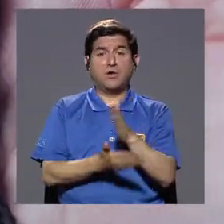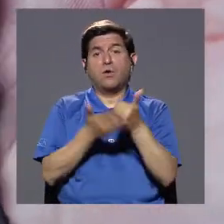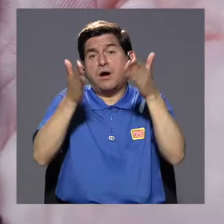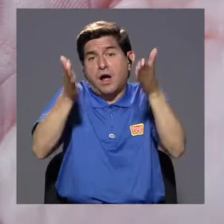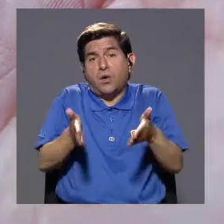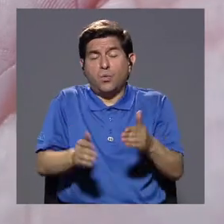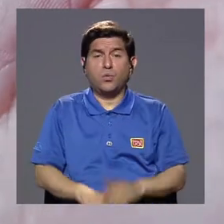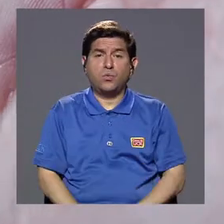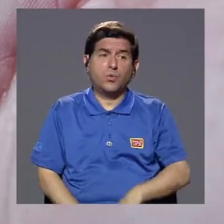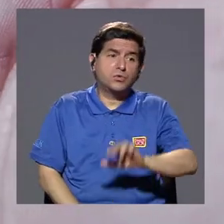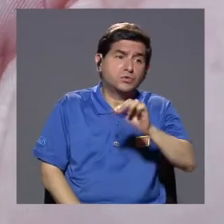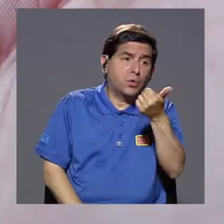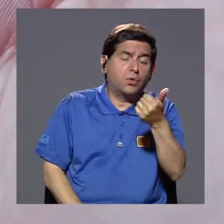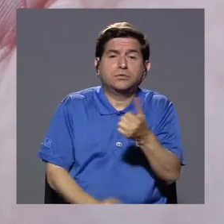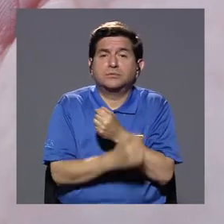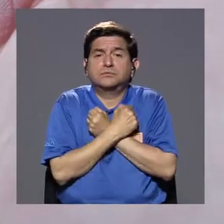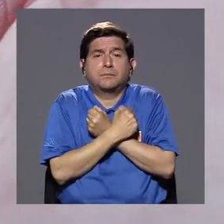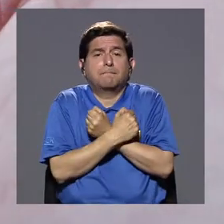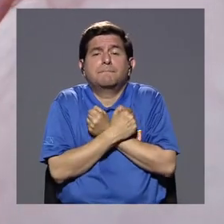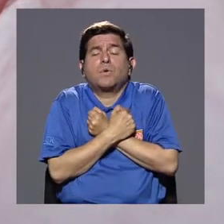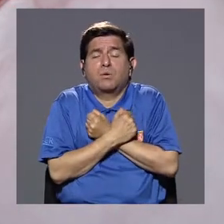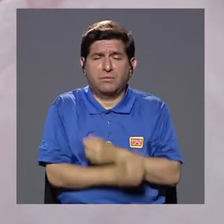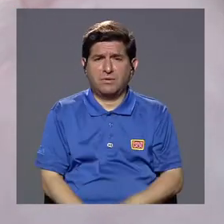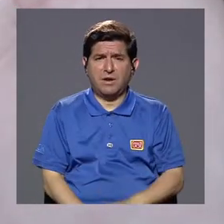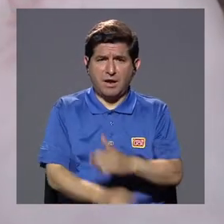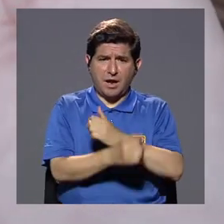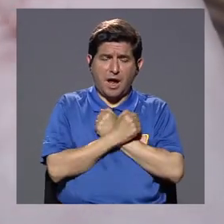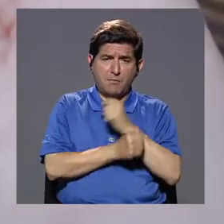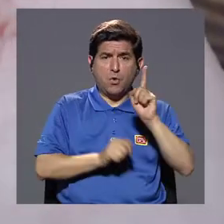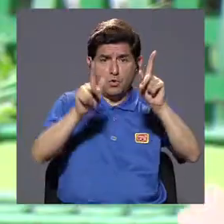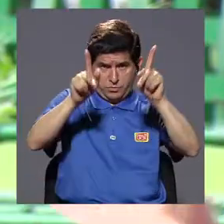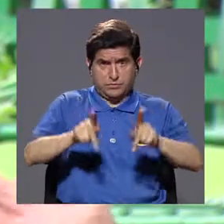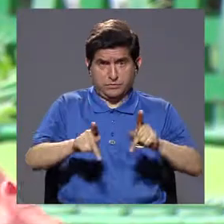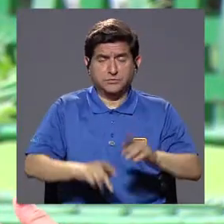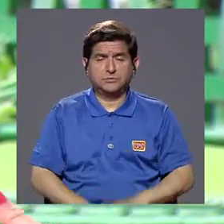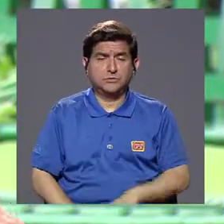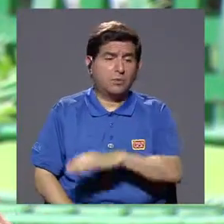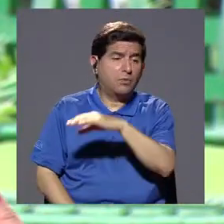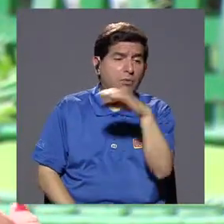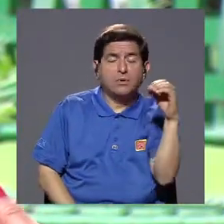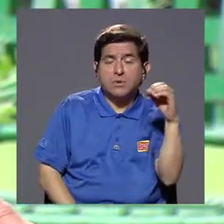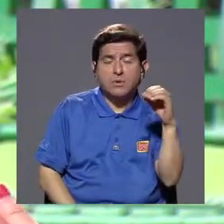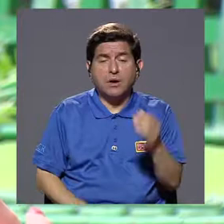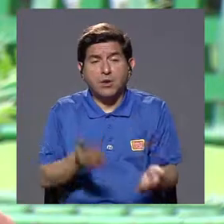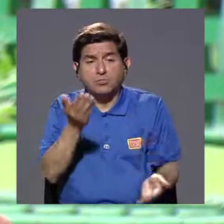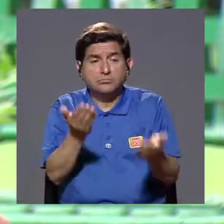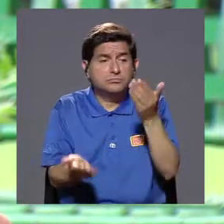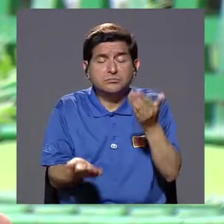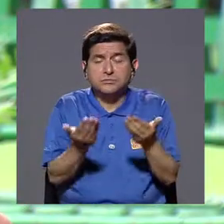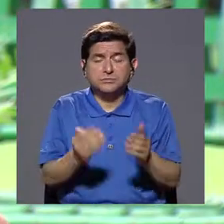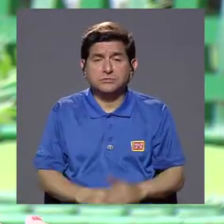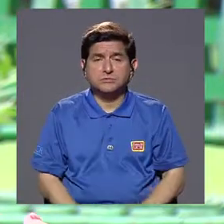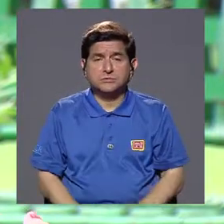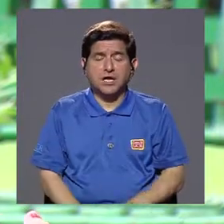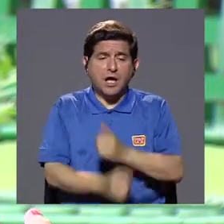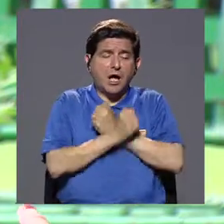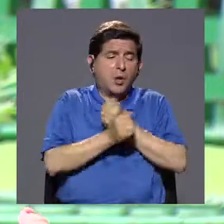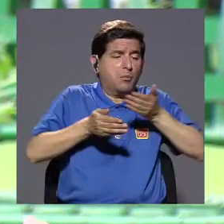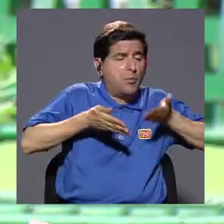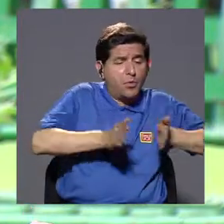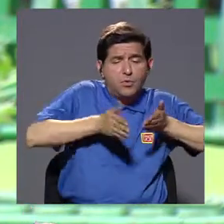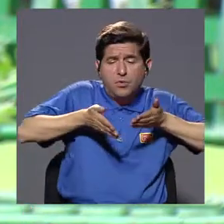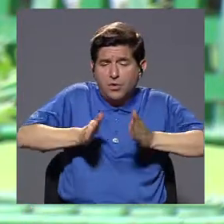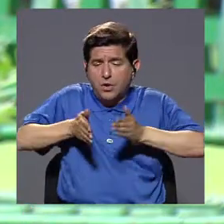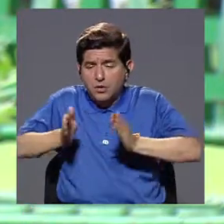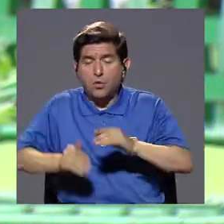algunos algunos el amor el amor hacia hacia una persona o hacia asia hacia